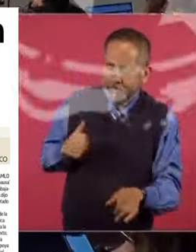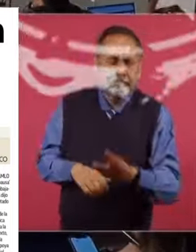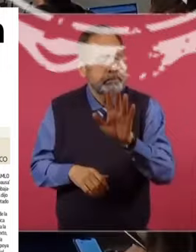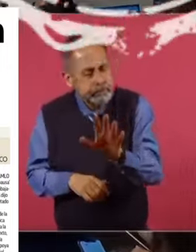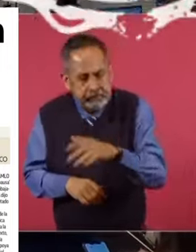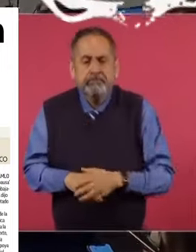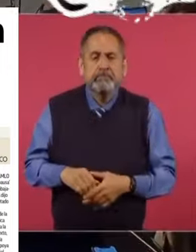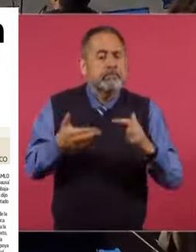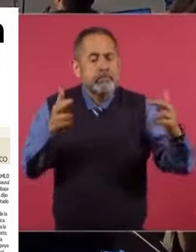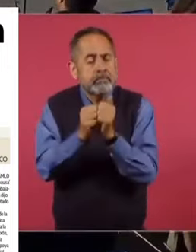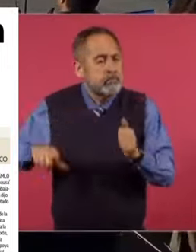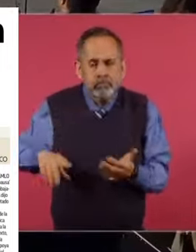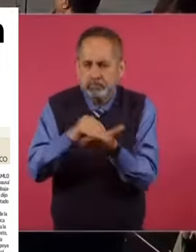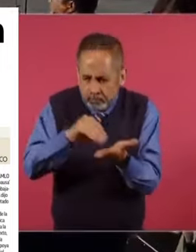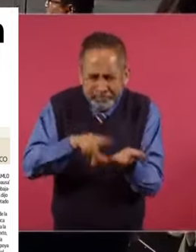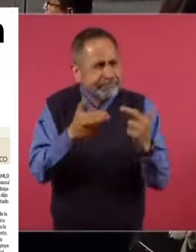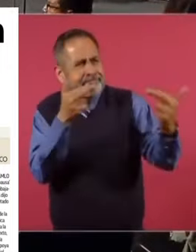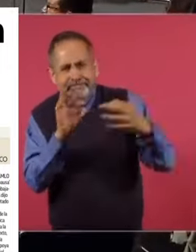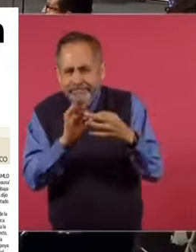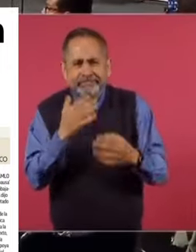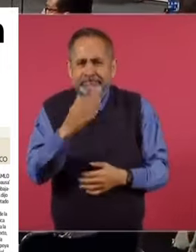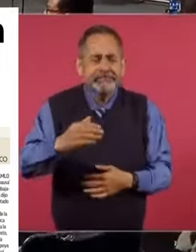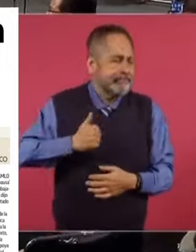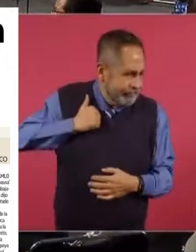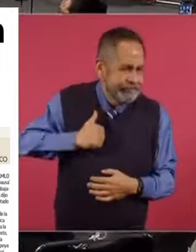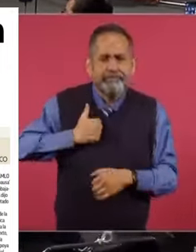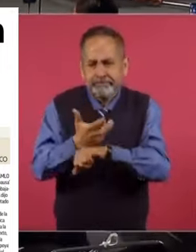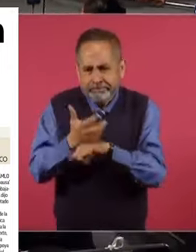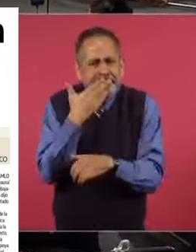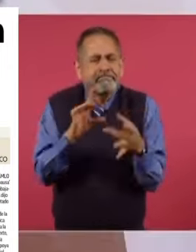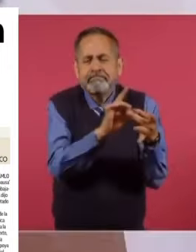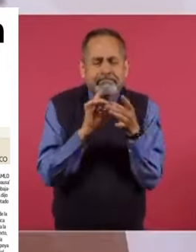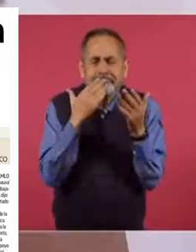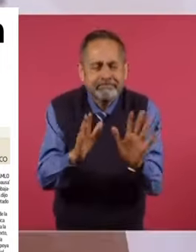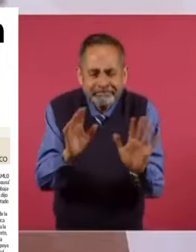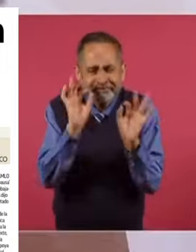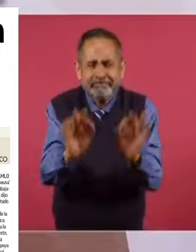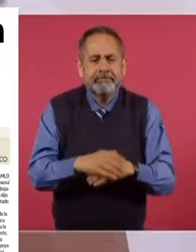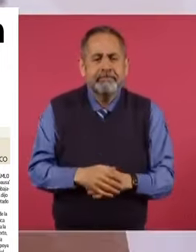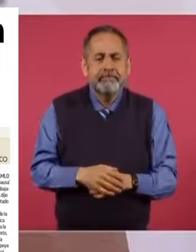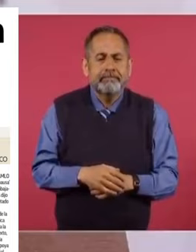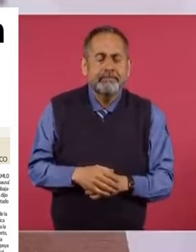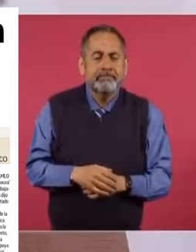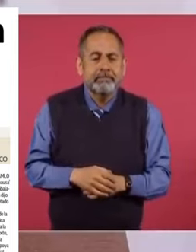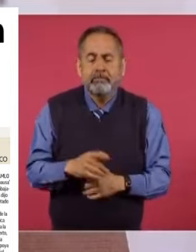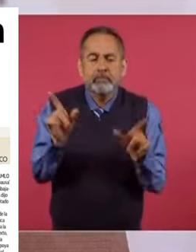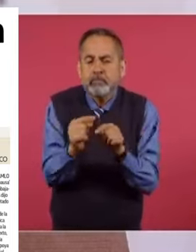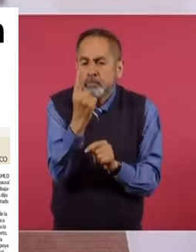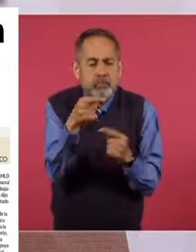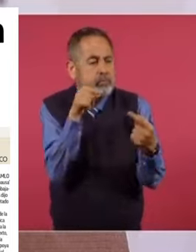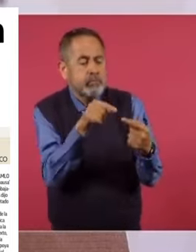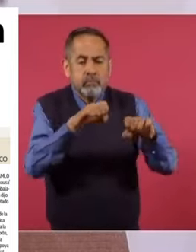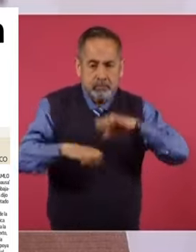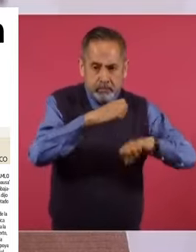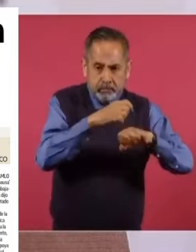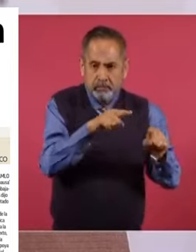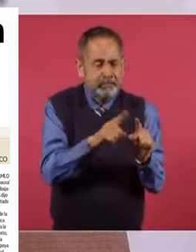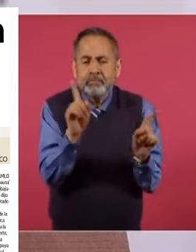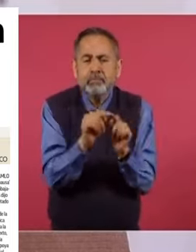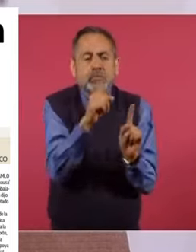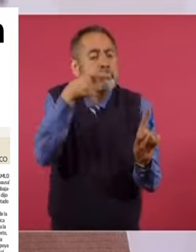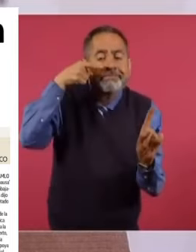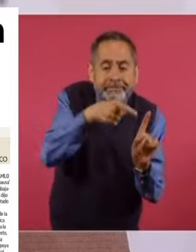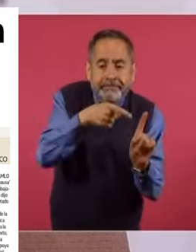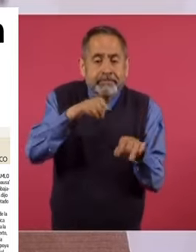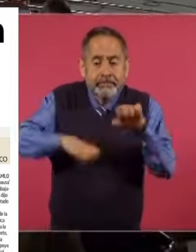La relación con los gobiernos continúa, con Canadá y con Estados Unidos. Es nada más con las embajadas y en